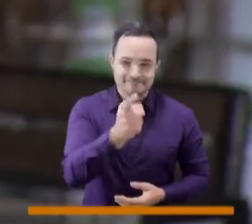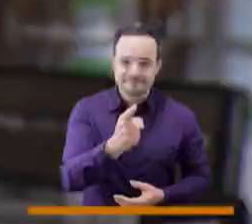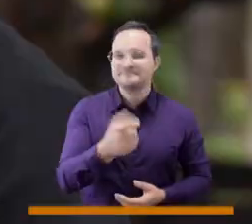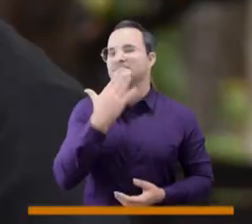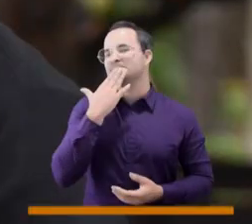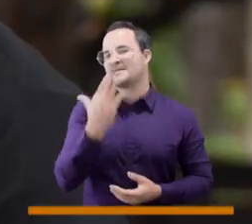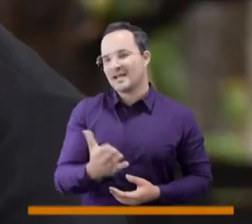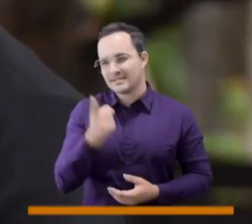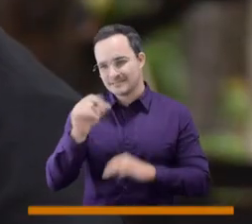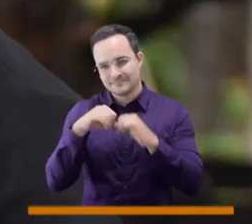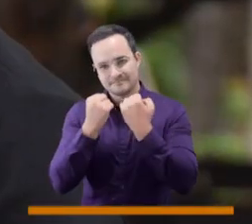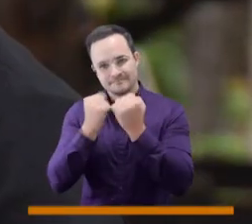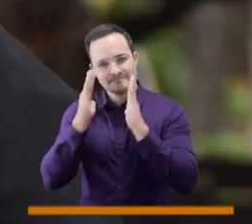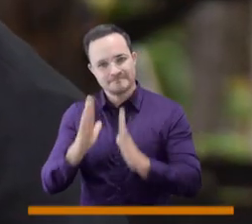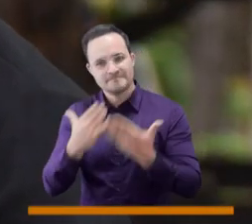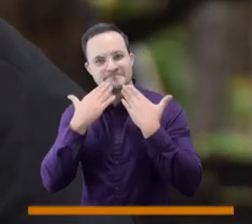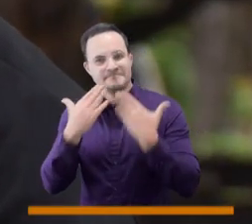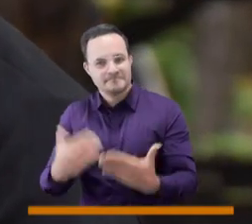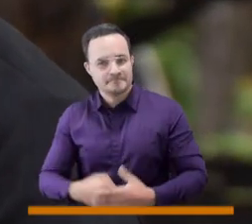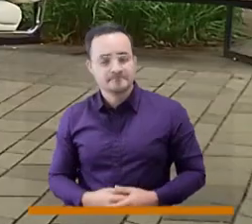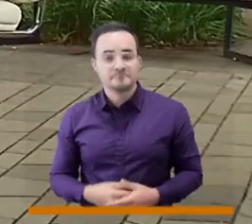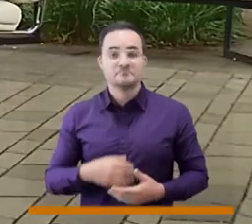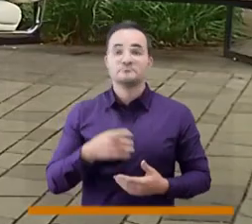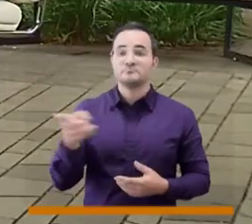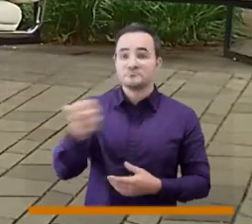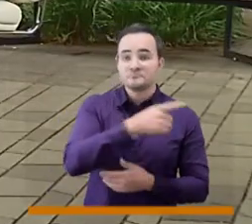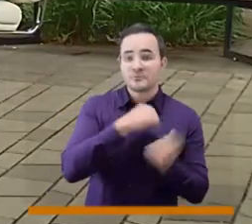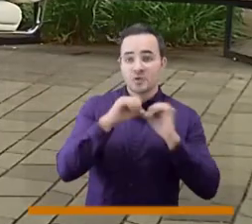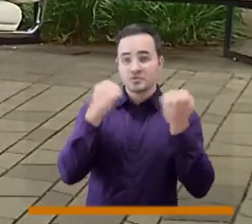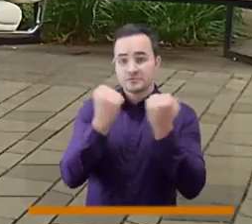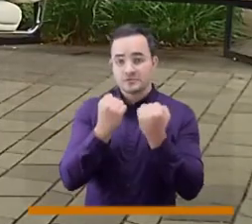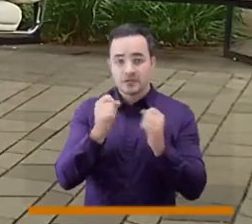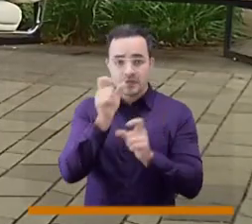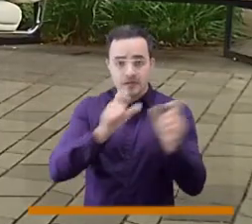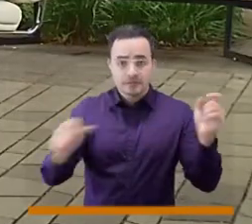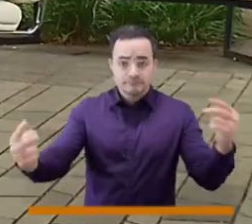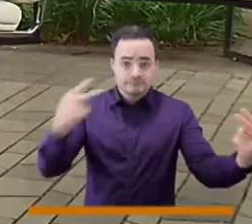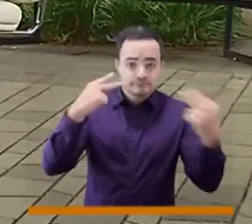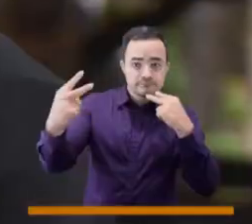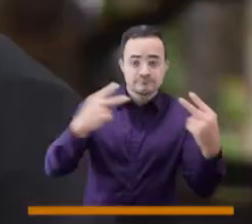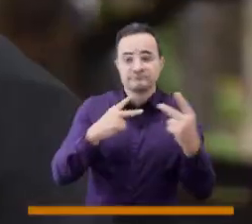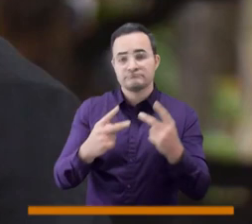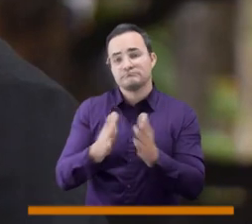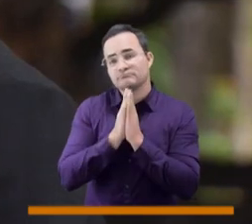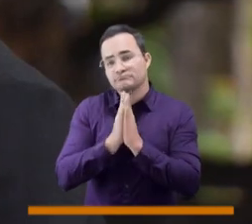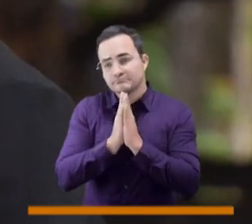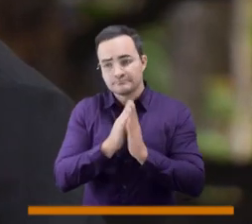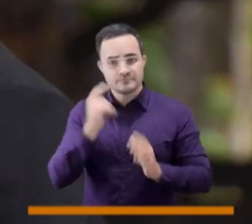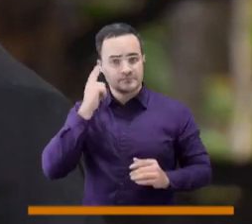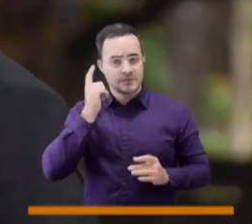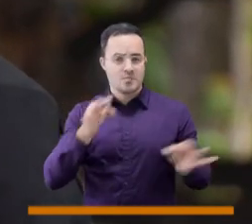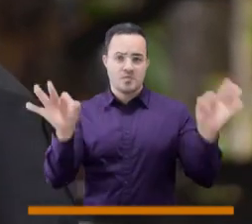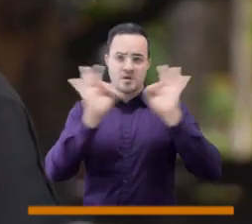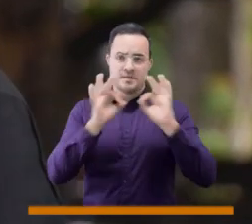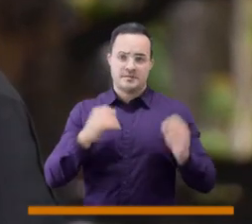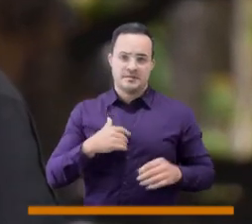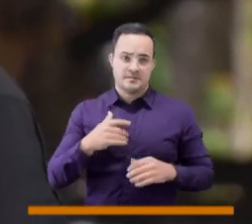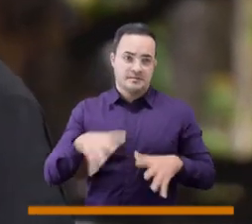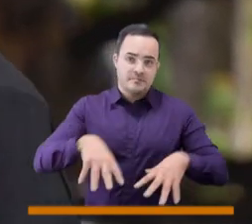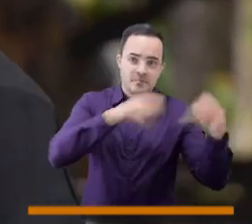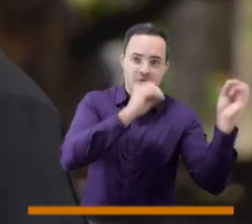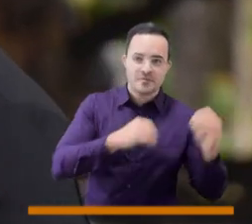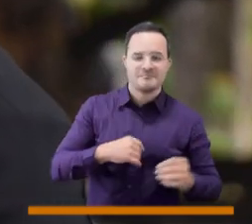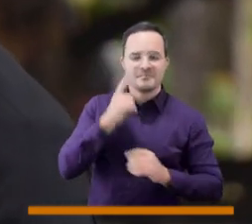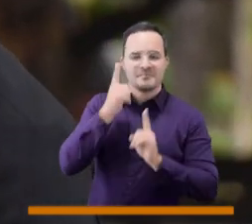Muchas gracias. Muchísimas gracias a ti por el espacio, gracias, concejal, por la invitación, y a ustedes, concejales, no quiero que se vayan